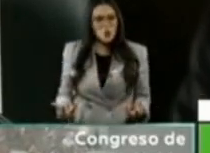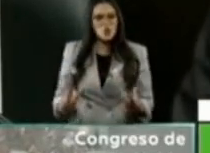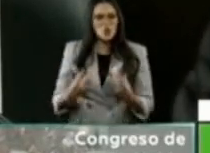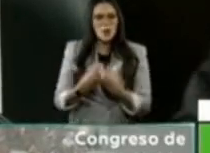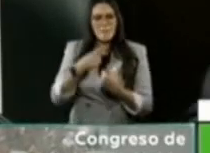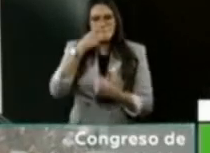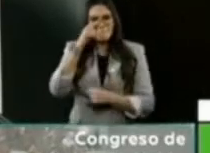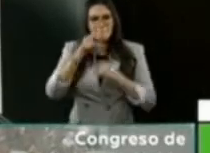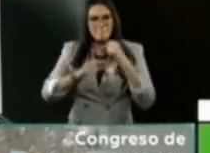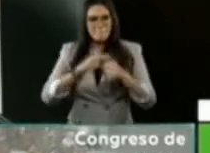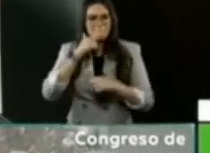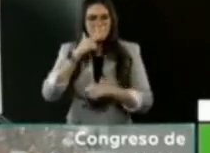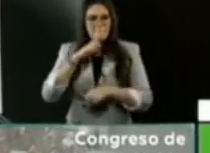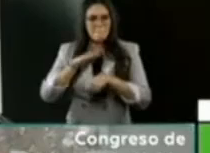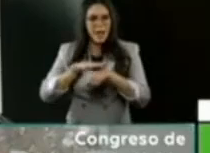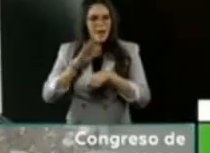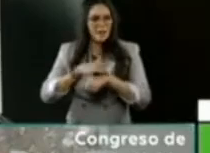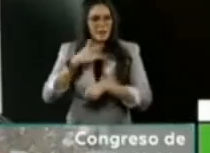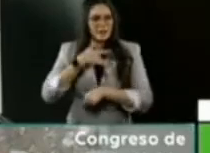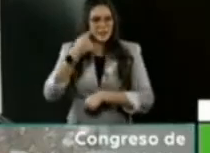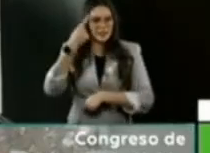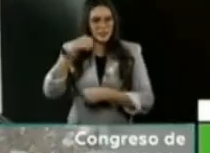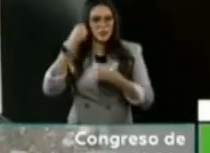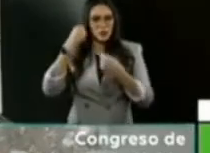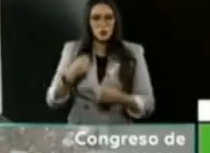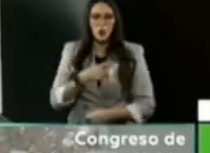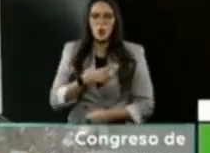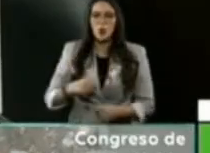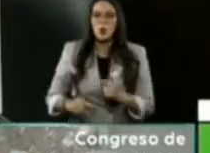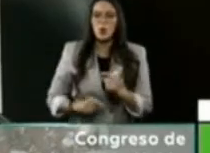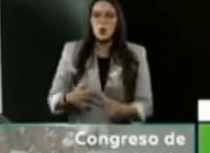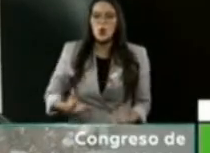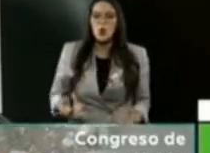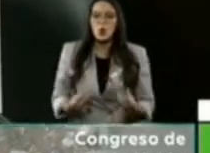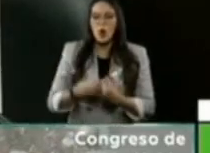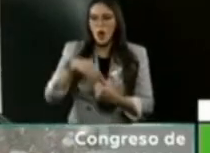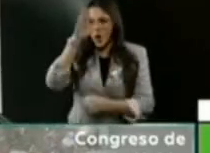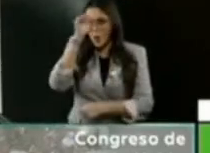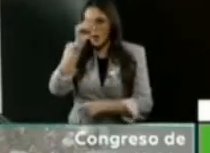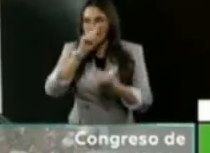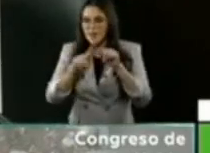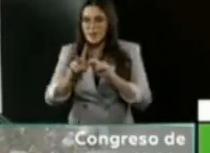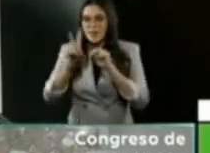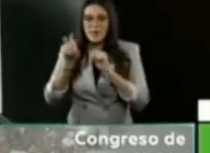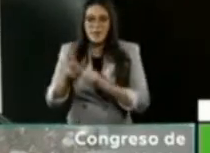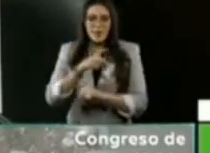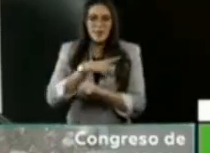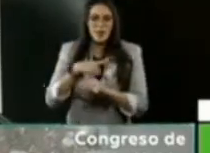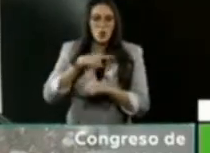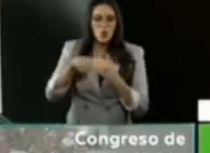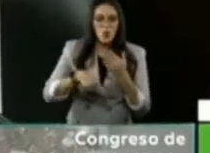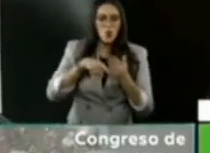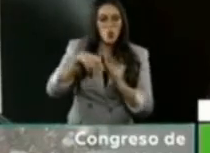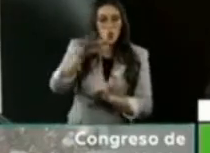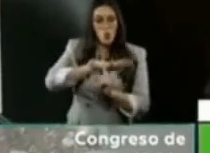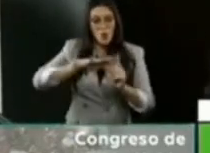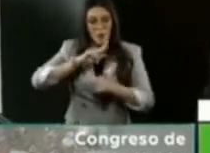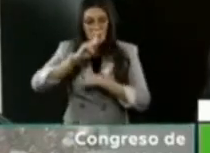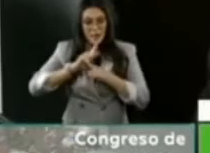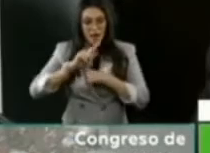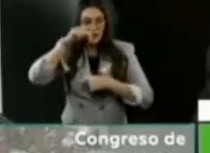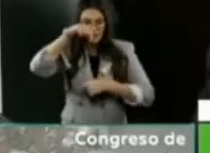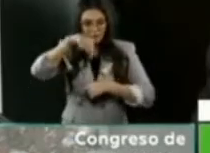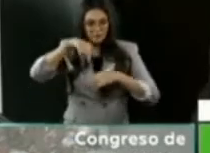de la patria, de policía que podía corregir el rumbo de todo el país para hacerlo